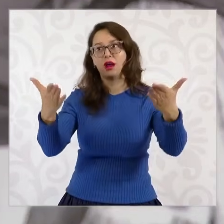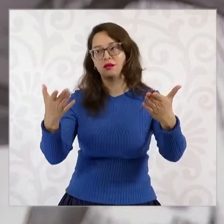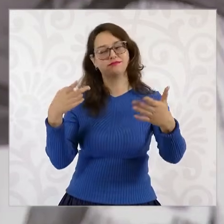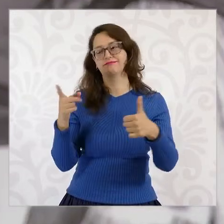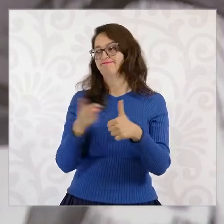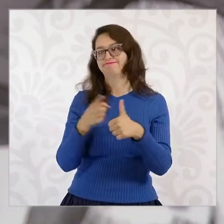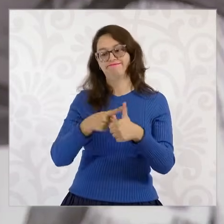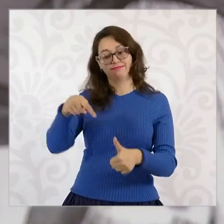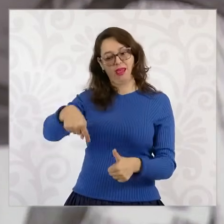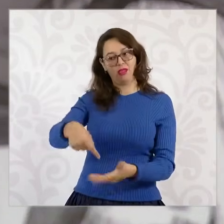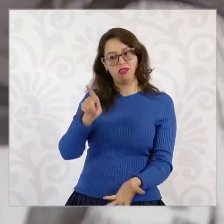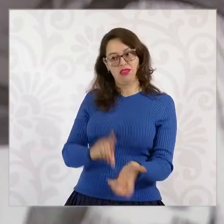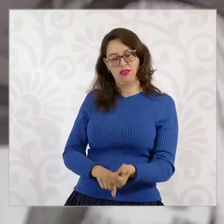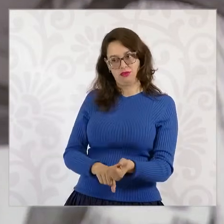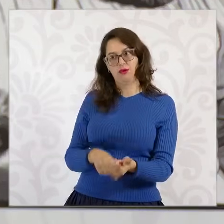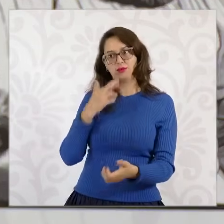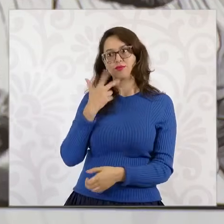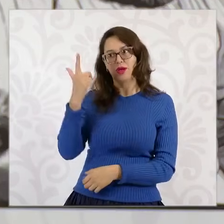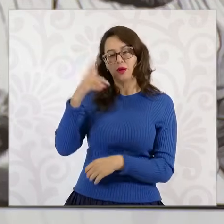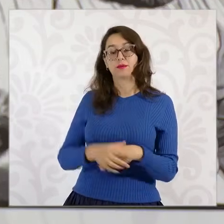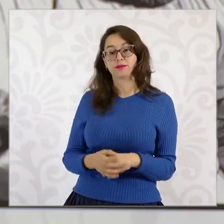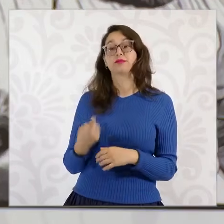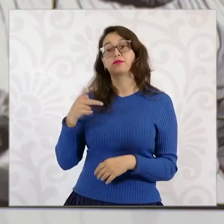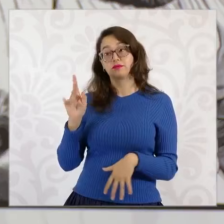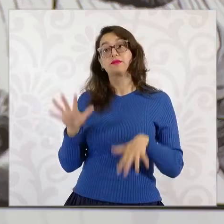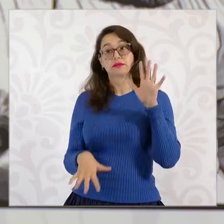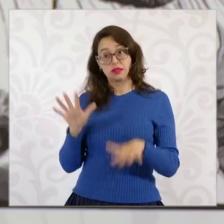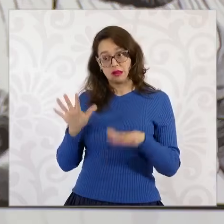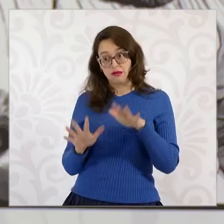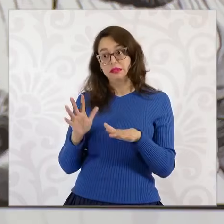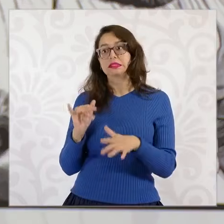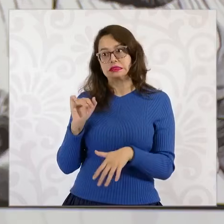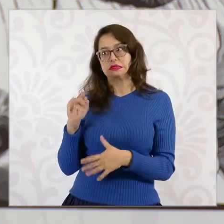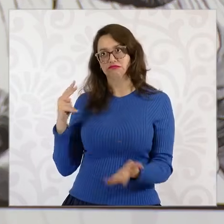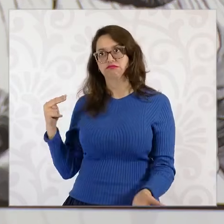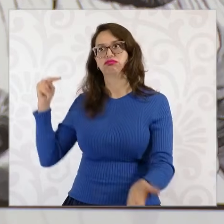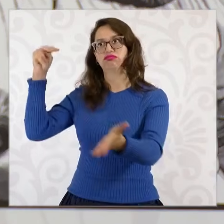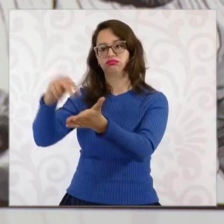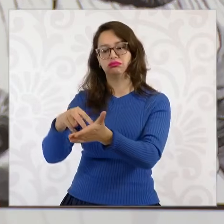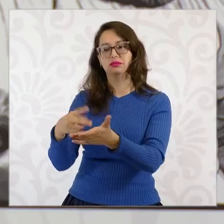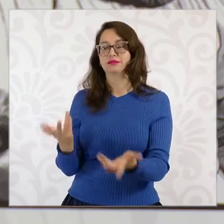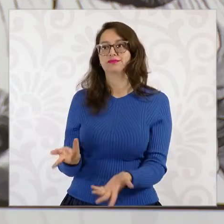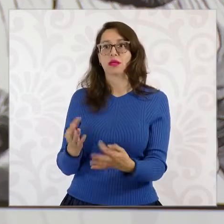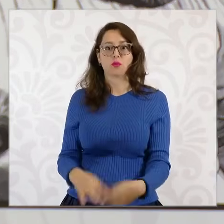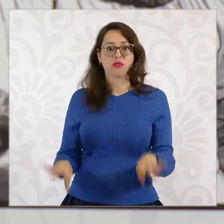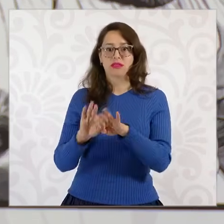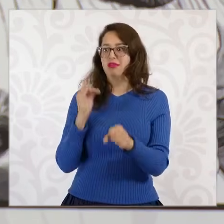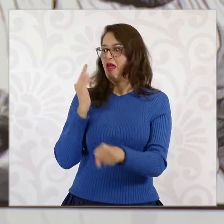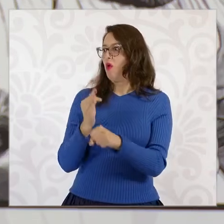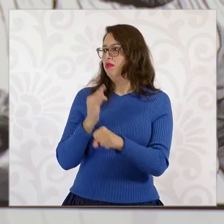Pero consideramos también que es importante que en estos momentos la voz de México